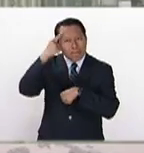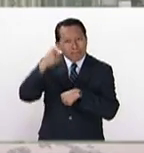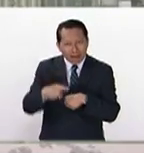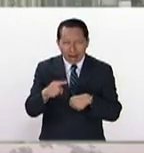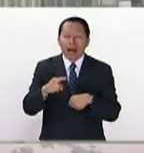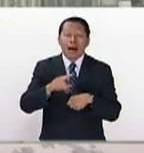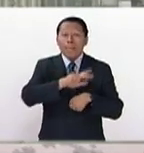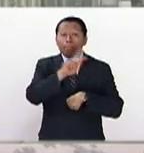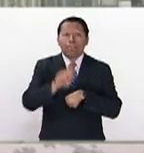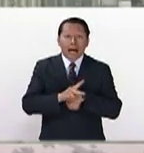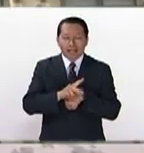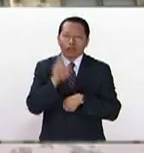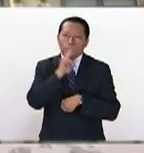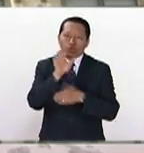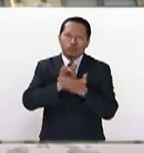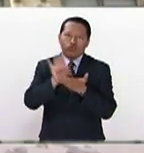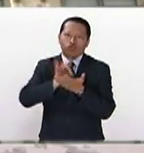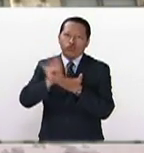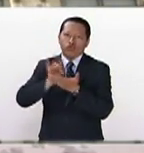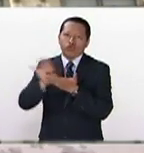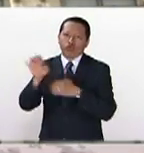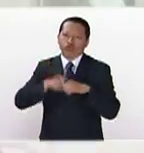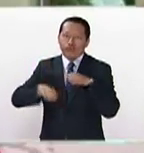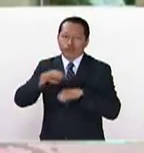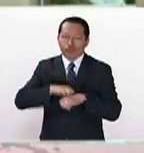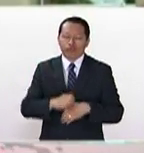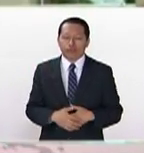de diplomáticos del Kremlin.